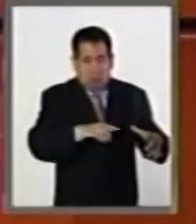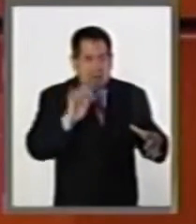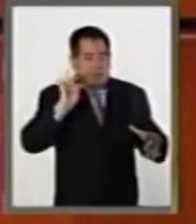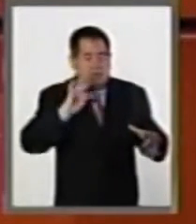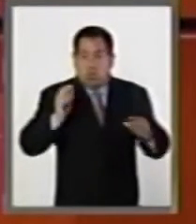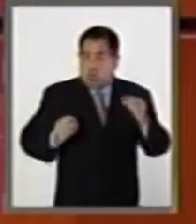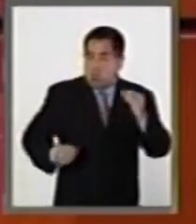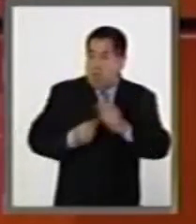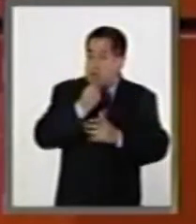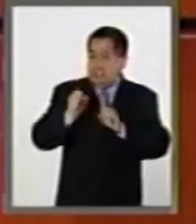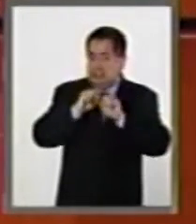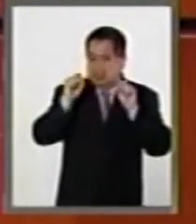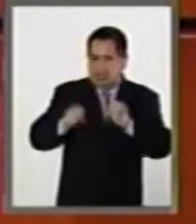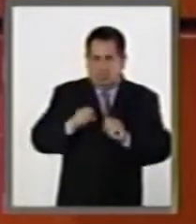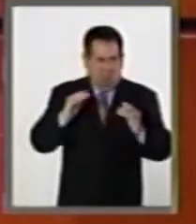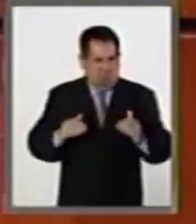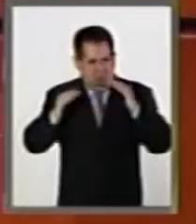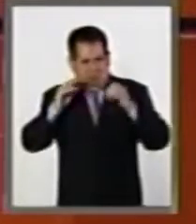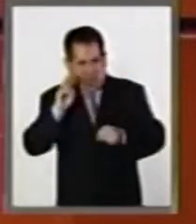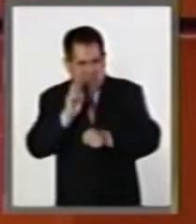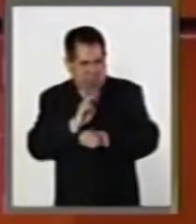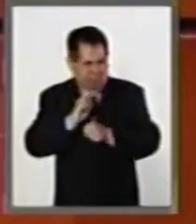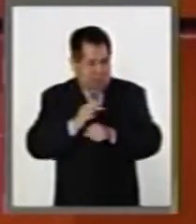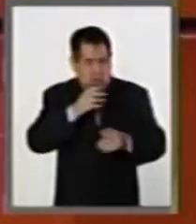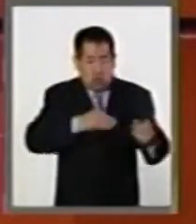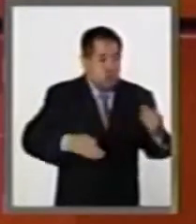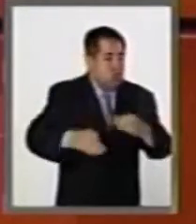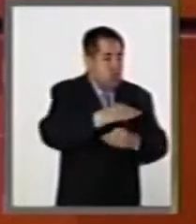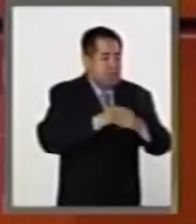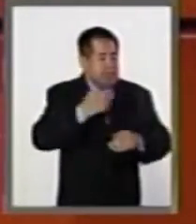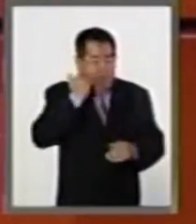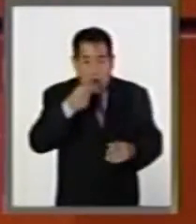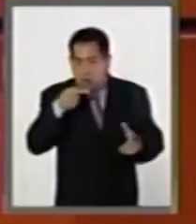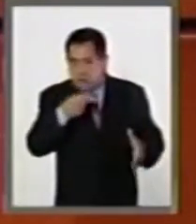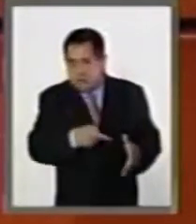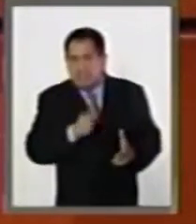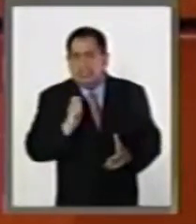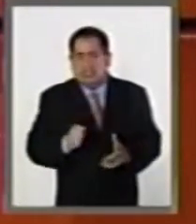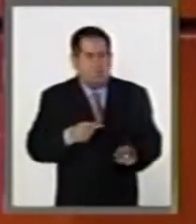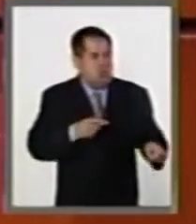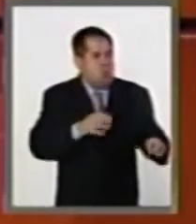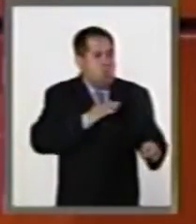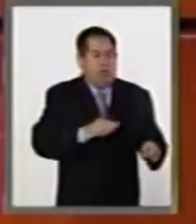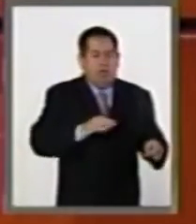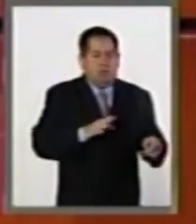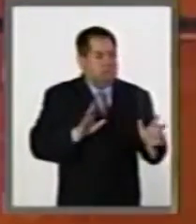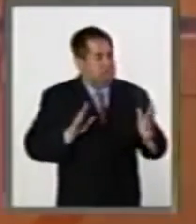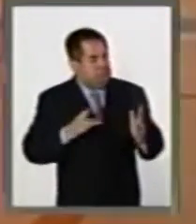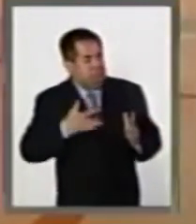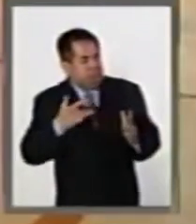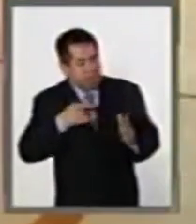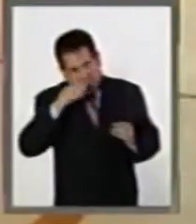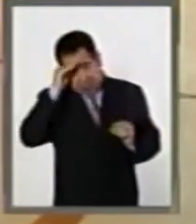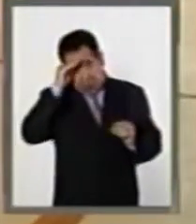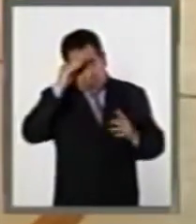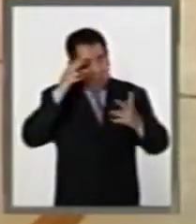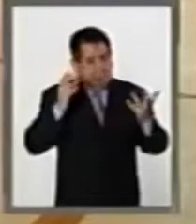sistema penal tuviera los niveles de vigencia que todas y todos deseamos, podríamos y